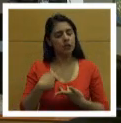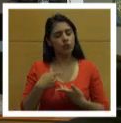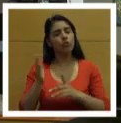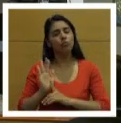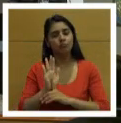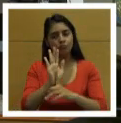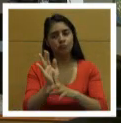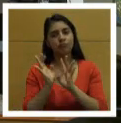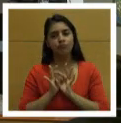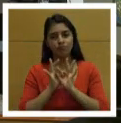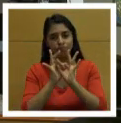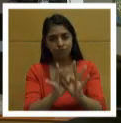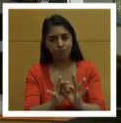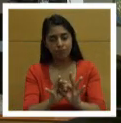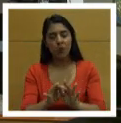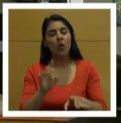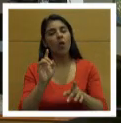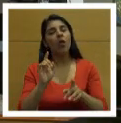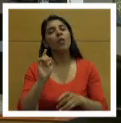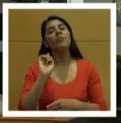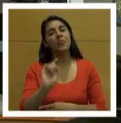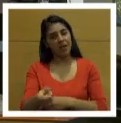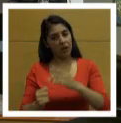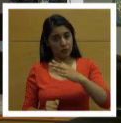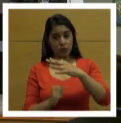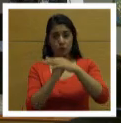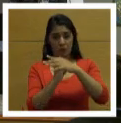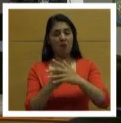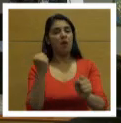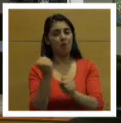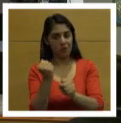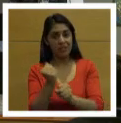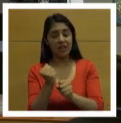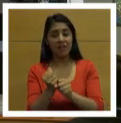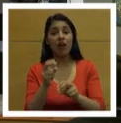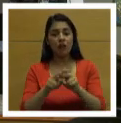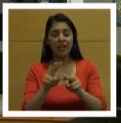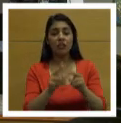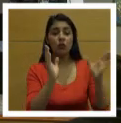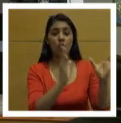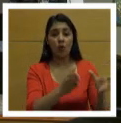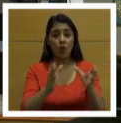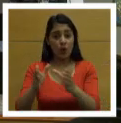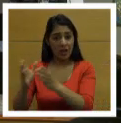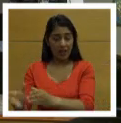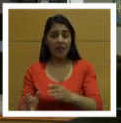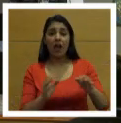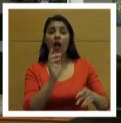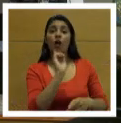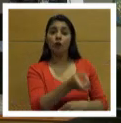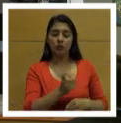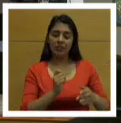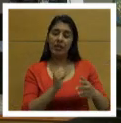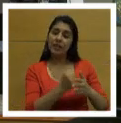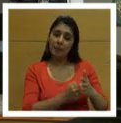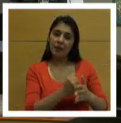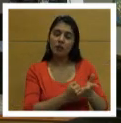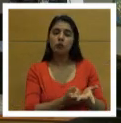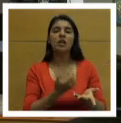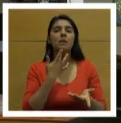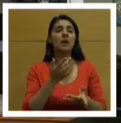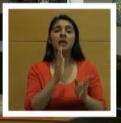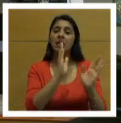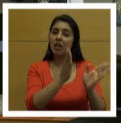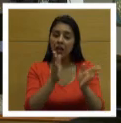de parte de la Corte Suprema por el trabajo realizado por cada Corte de Apelaciones, para que ojalá la Corte disponga que sea